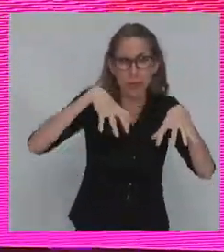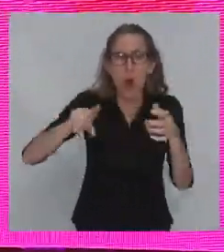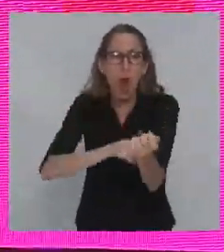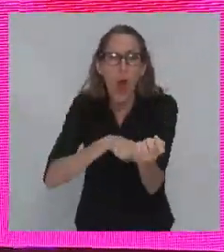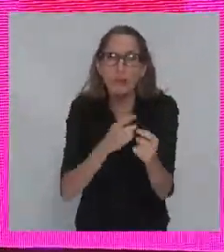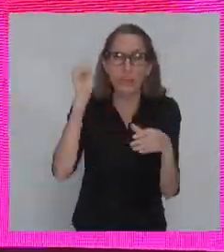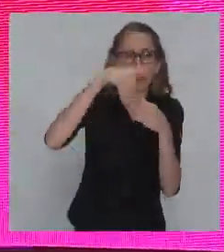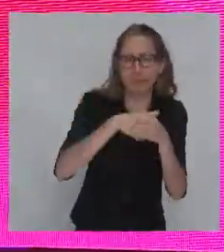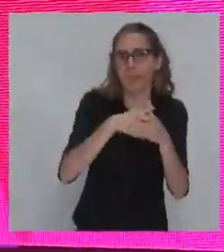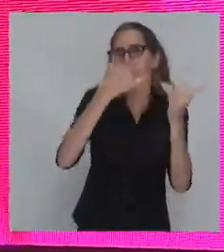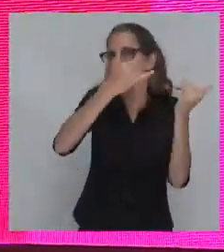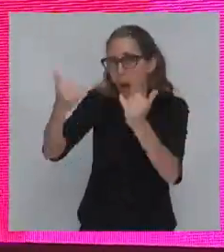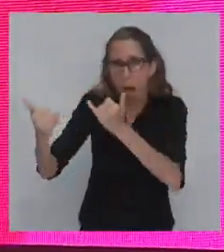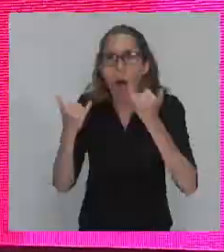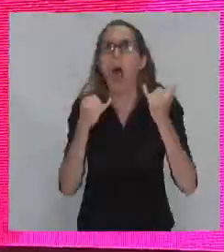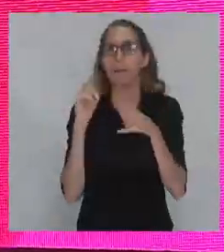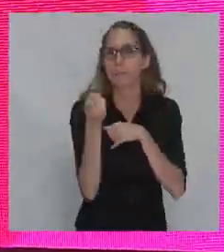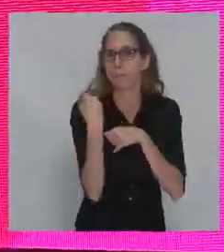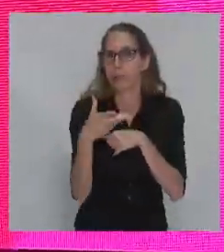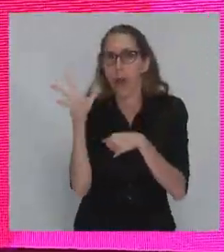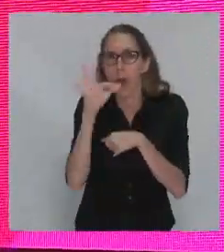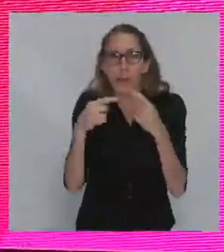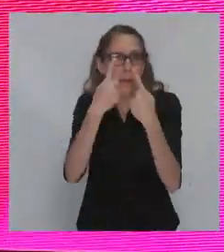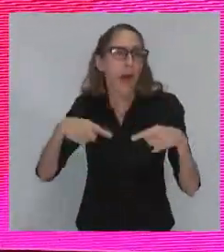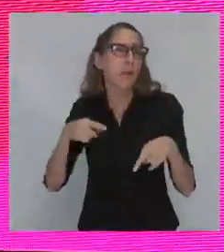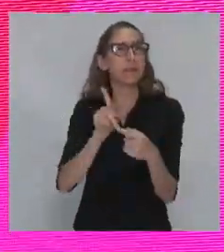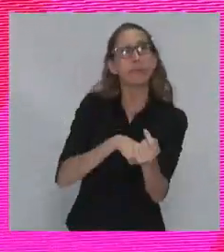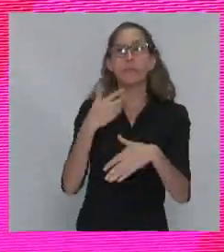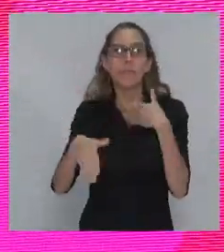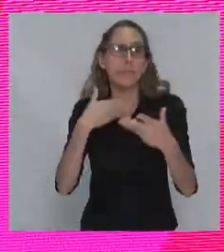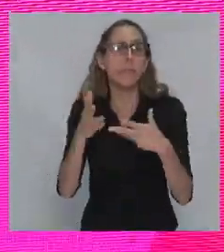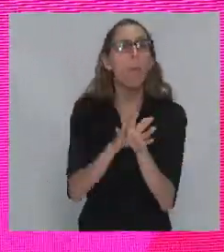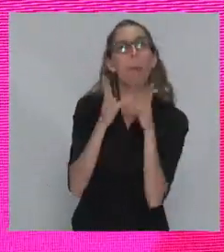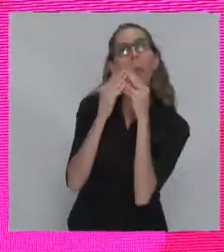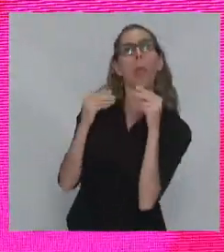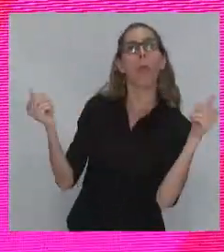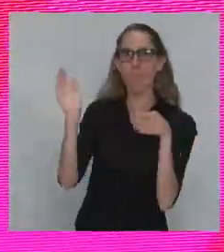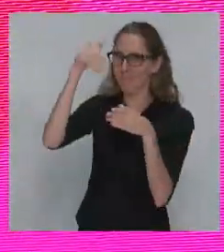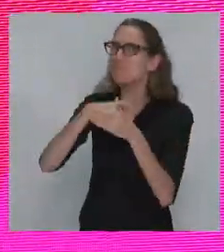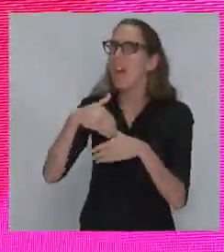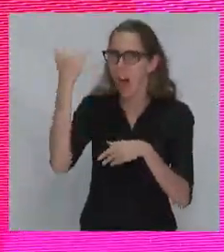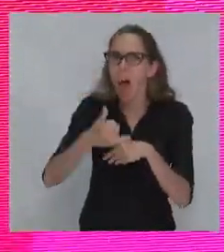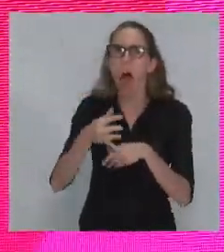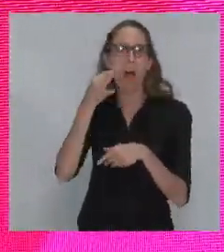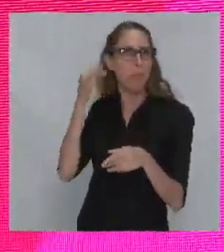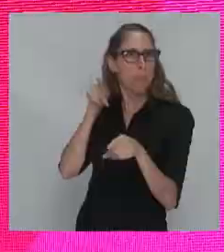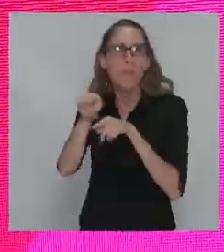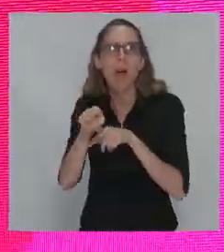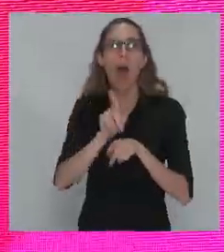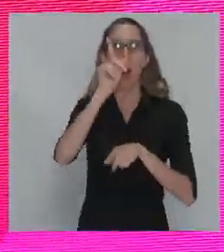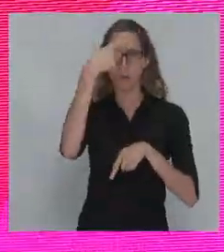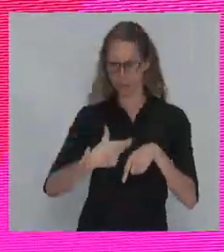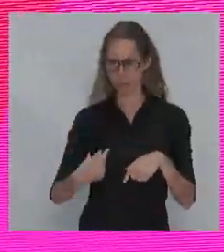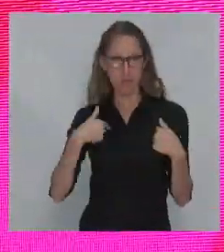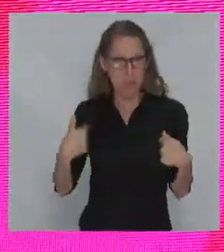cotidianamente en un conjunto de prácticas que tienden a volverse invisibles, por lo menos para los que no se creen racistas,